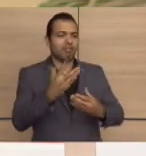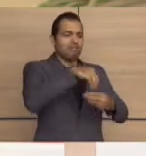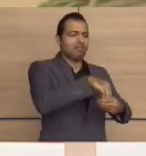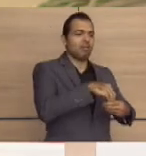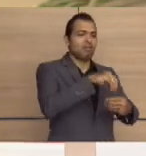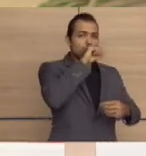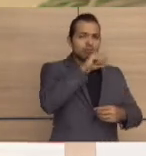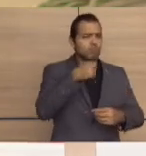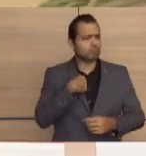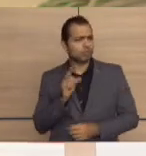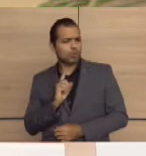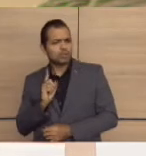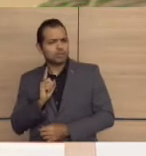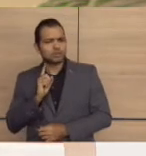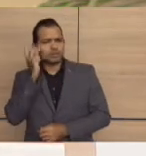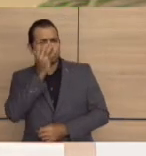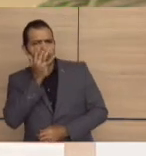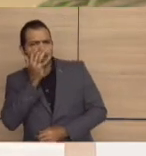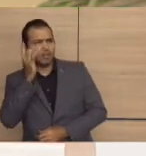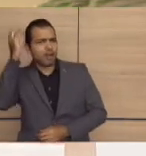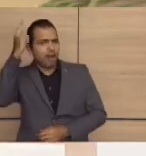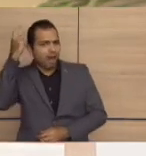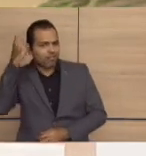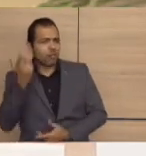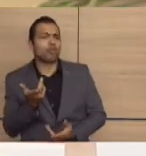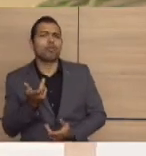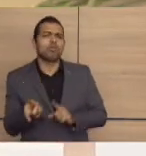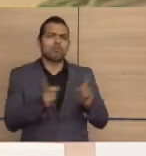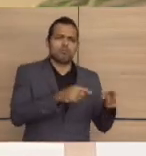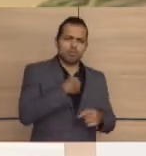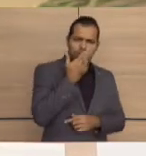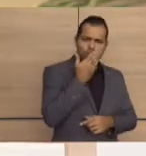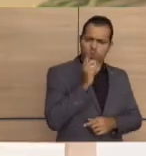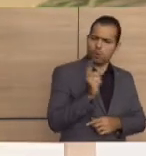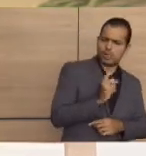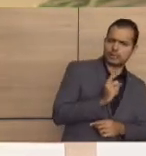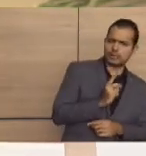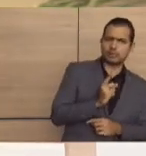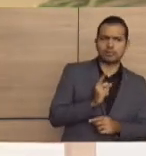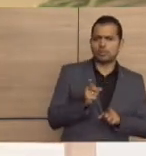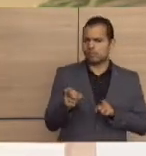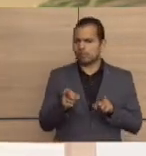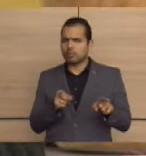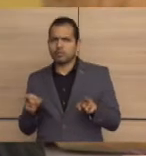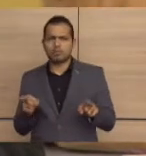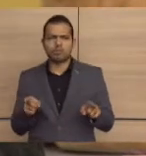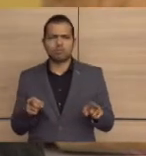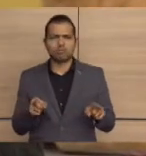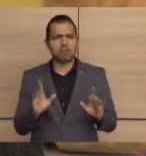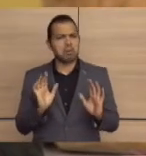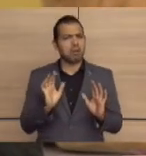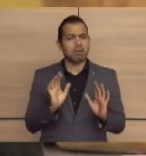de etnias, sino que también debemos reforzarlo en los colombianos en instituciones como